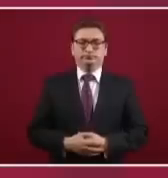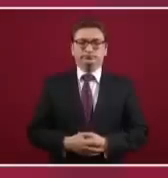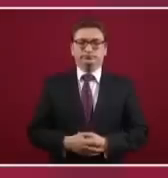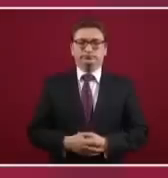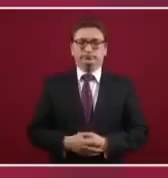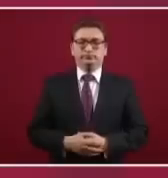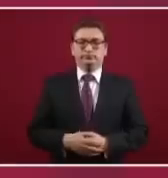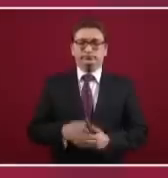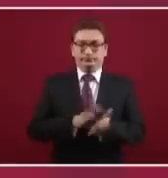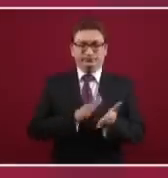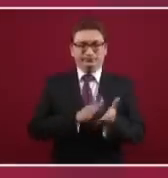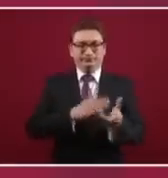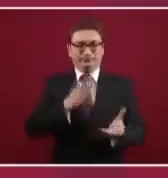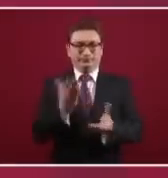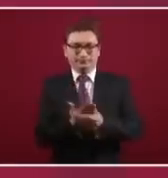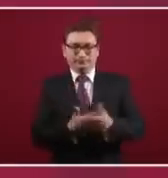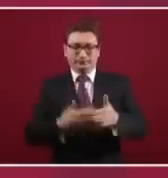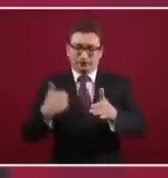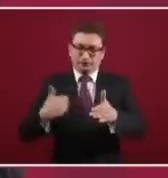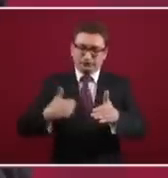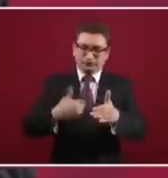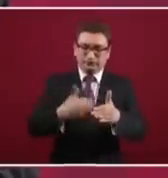ahí es donde se encuentra el telegrama